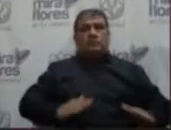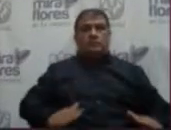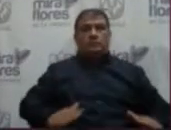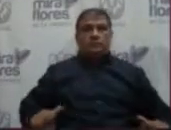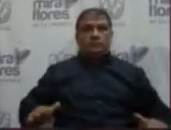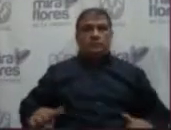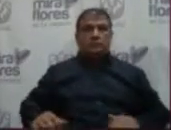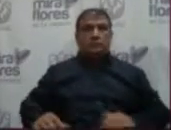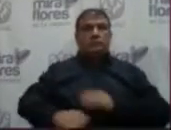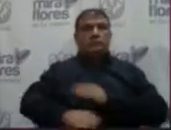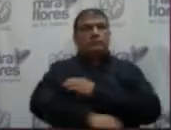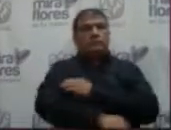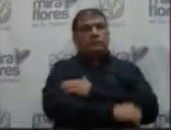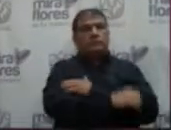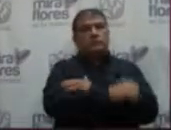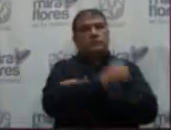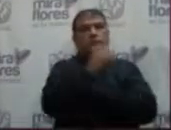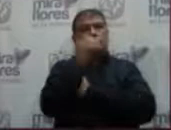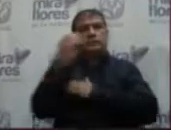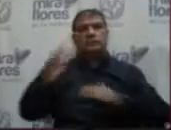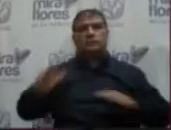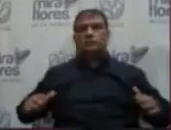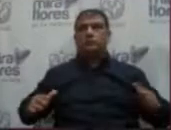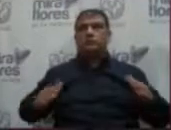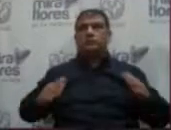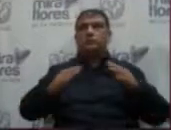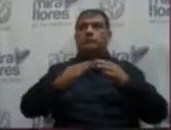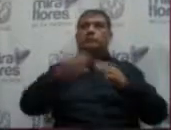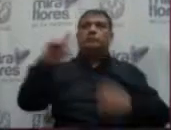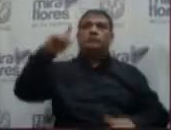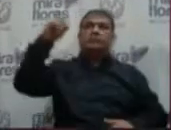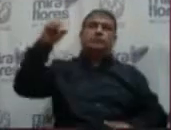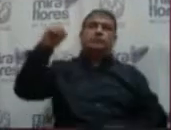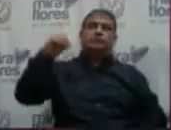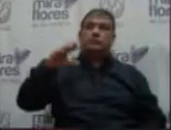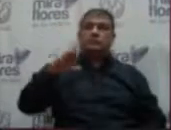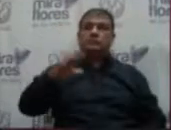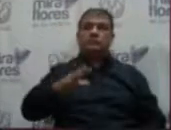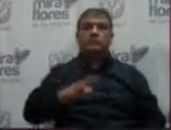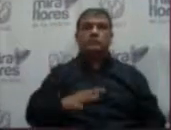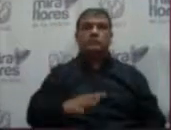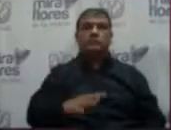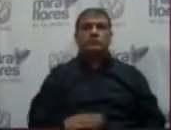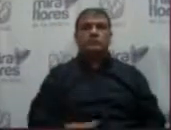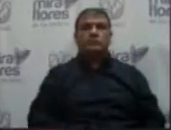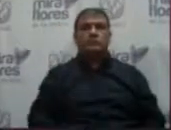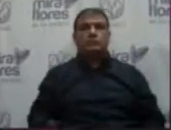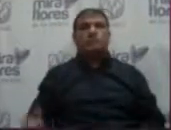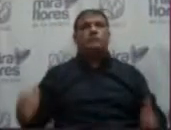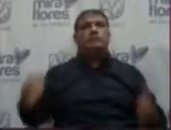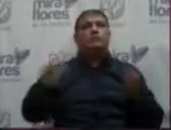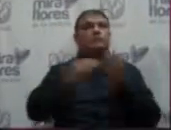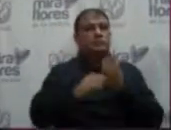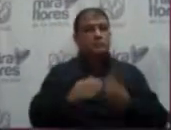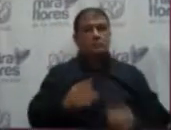vivamos tranquilos, y al nacer por sus cumbres el sol,